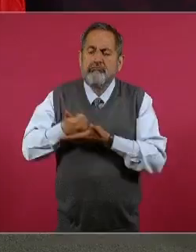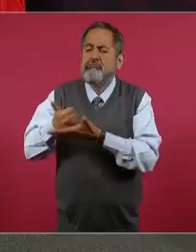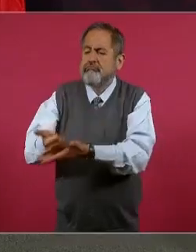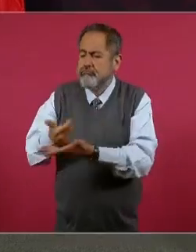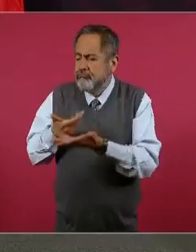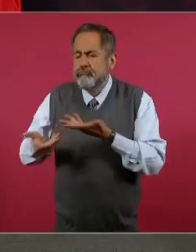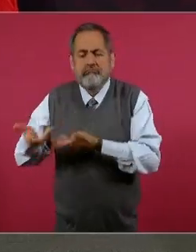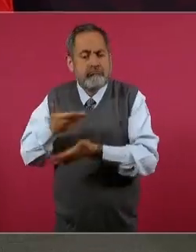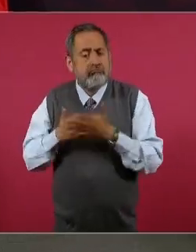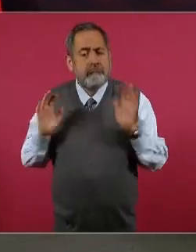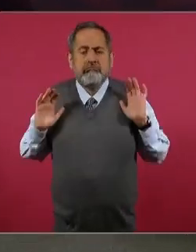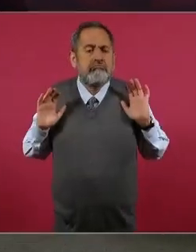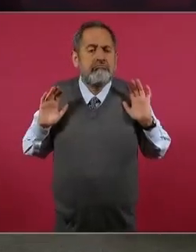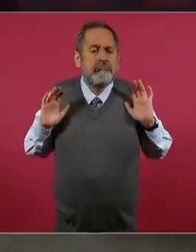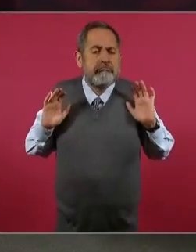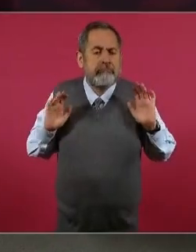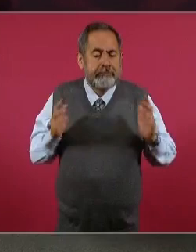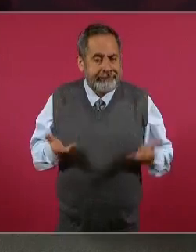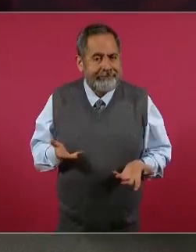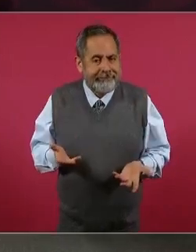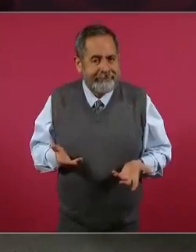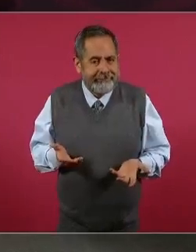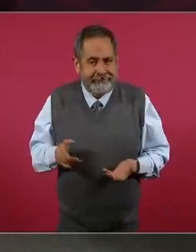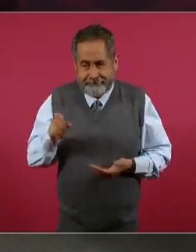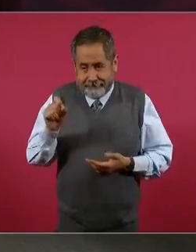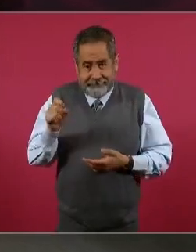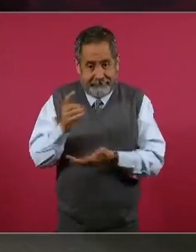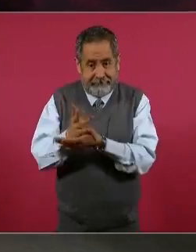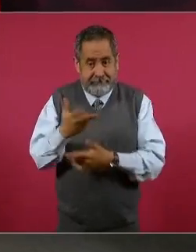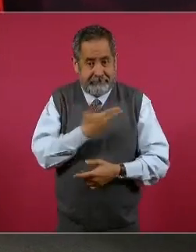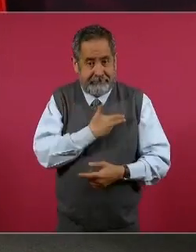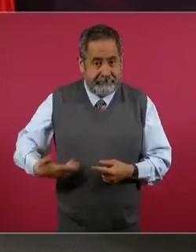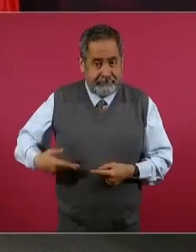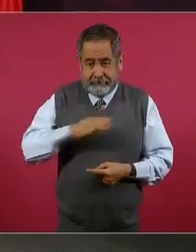pero no solo el presidente municipal,